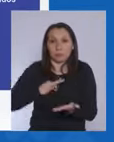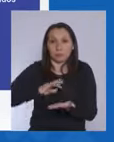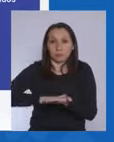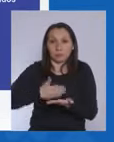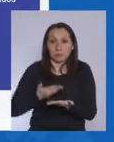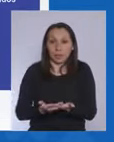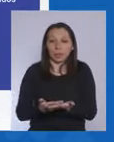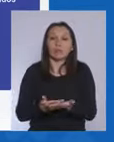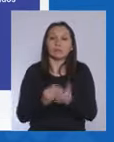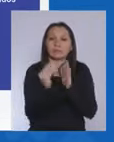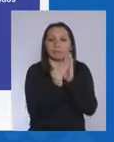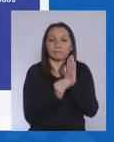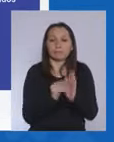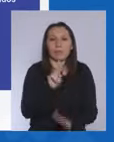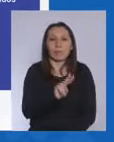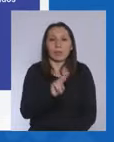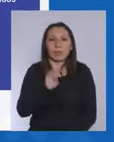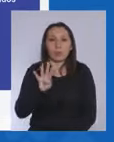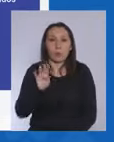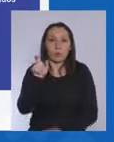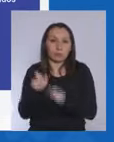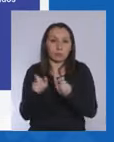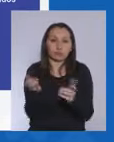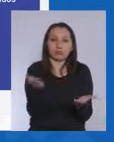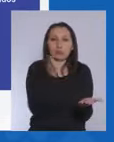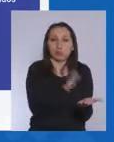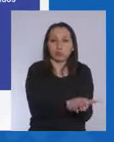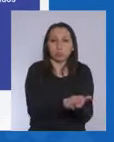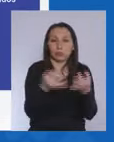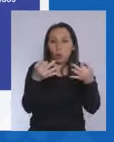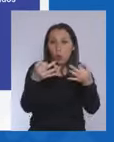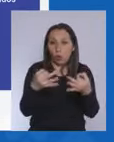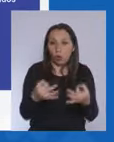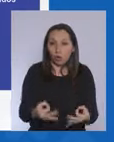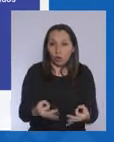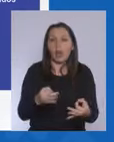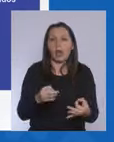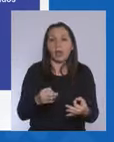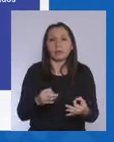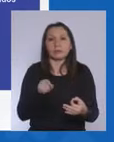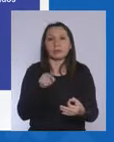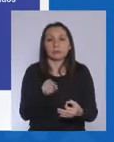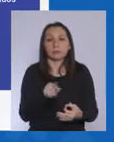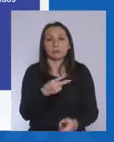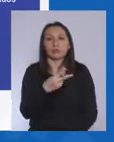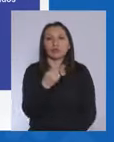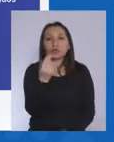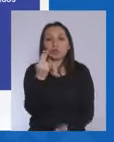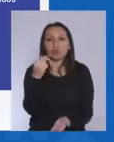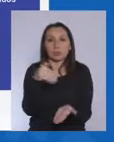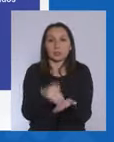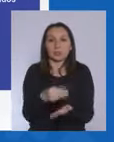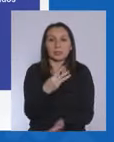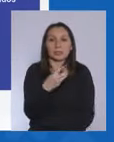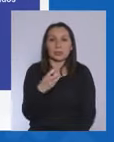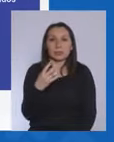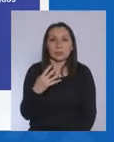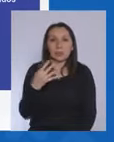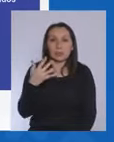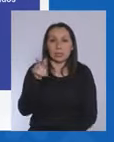salud se reportan 24 personas con lo cual la cifra total asciende a 12 mil 345